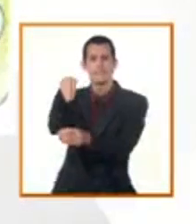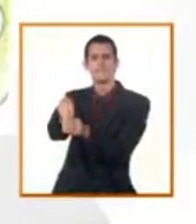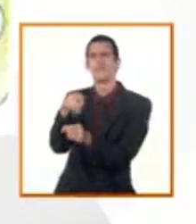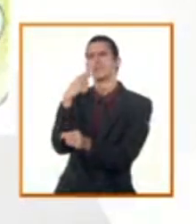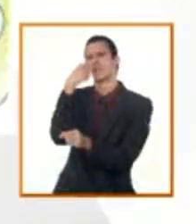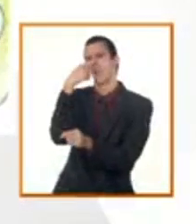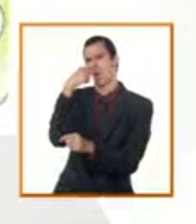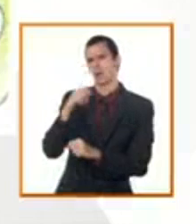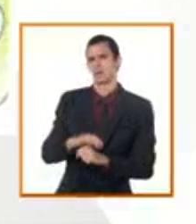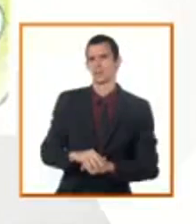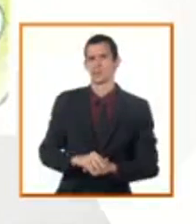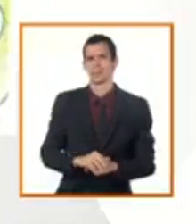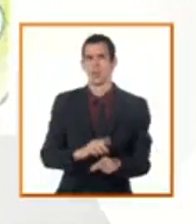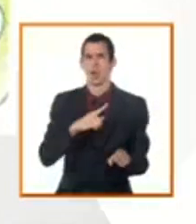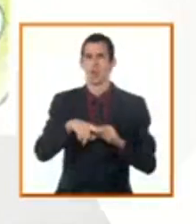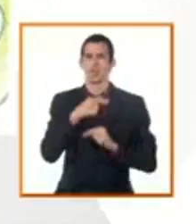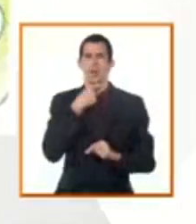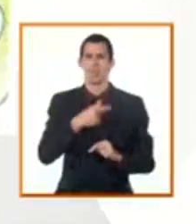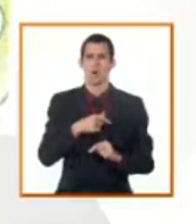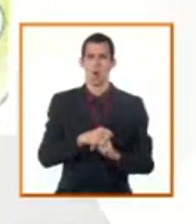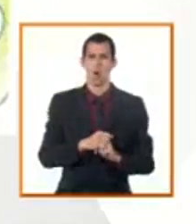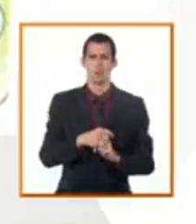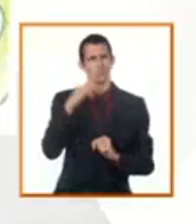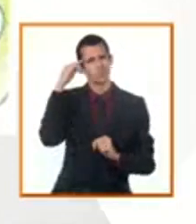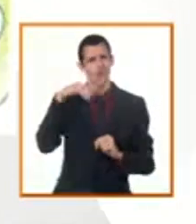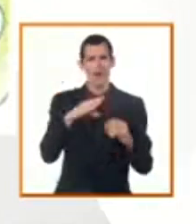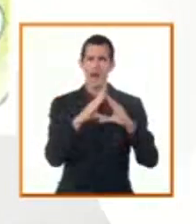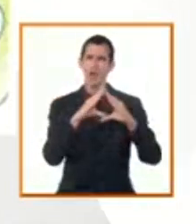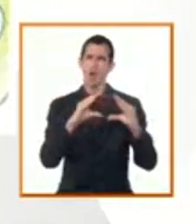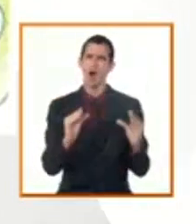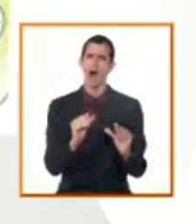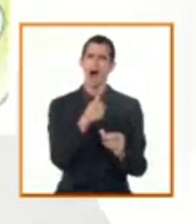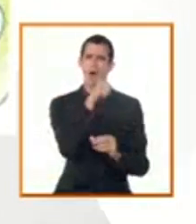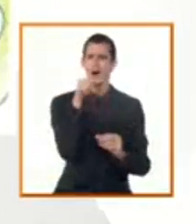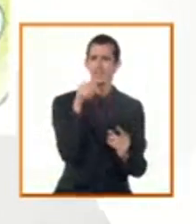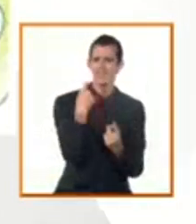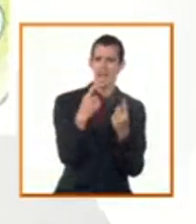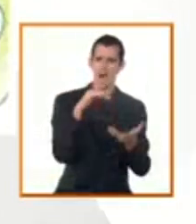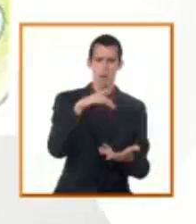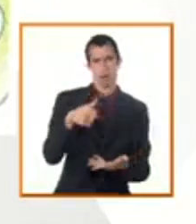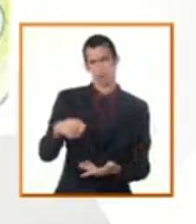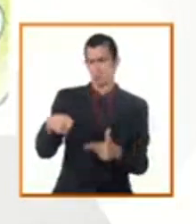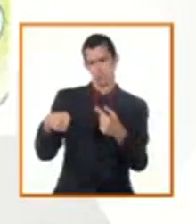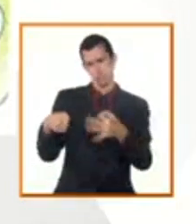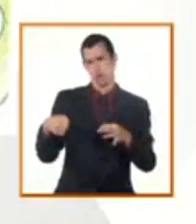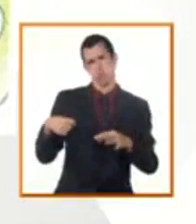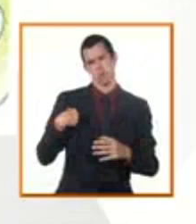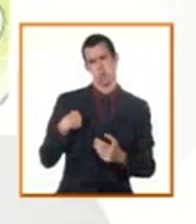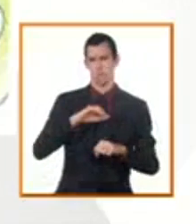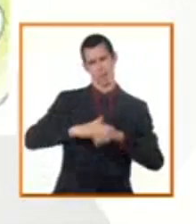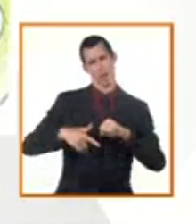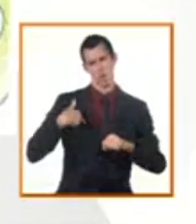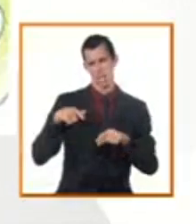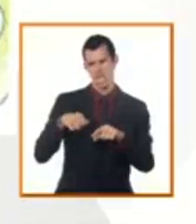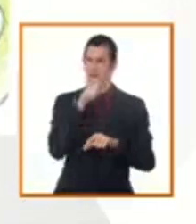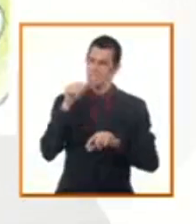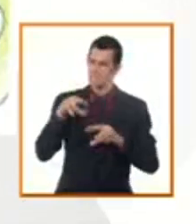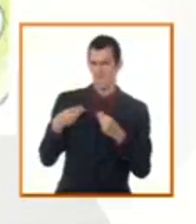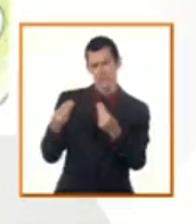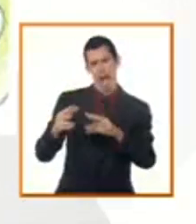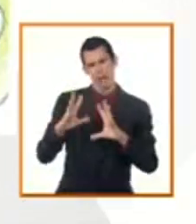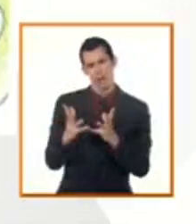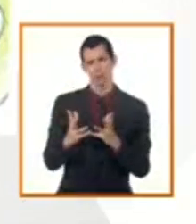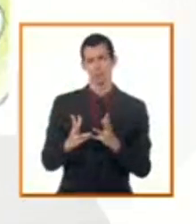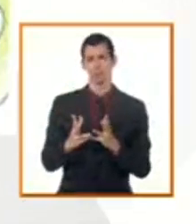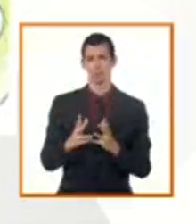elementos estos de los aceites de los autos, ¿sí? En diferentes formas. Fíjate que ya casi no hablamos de la droga ingestada, que también se ha mantenido, sí. Ha sido un elemento que lo